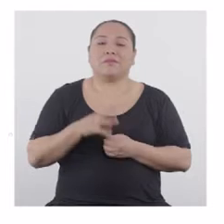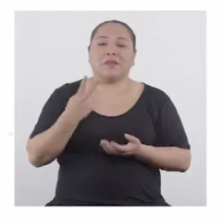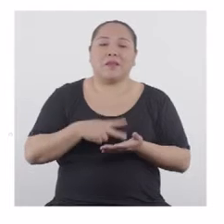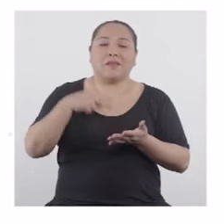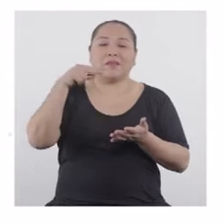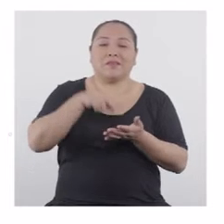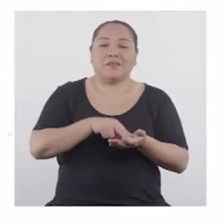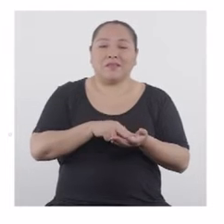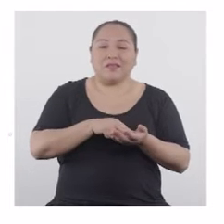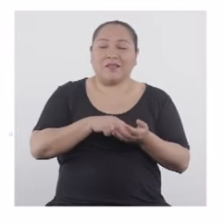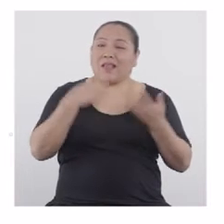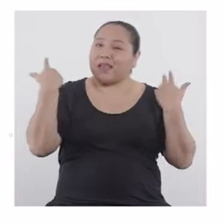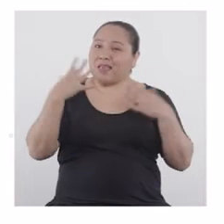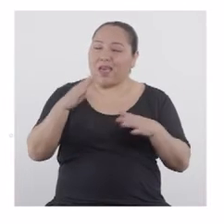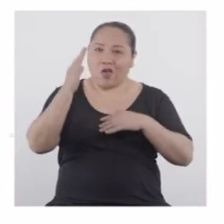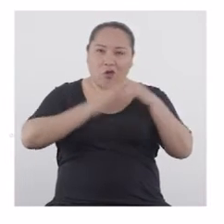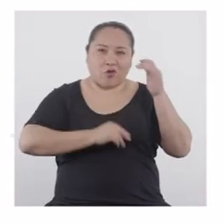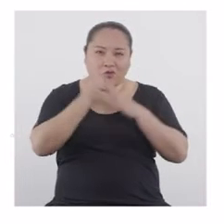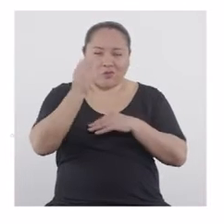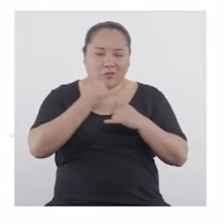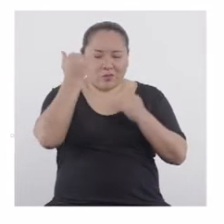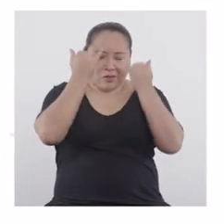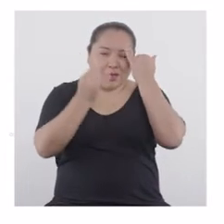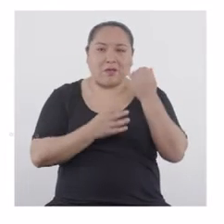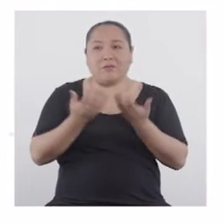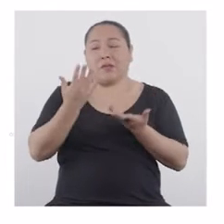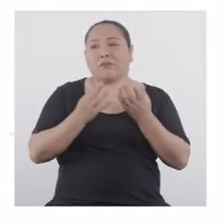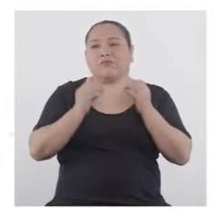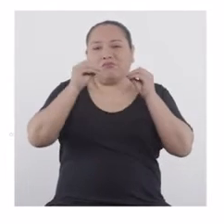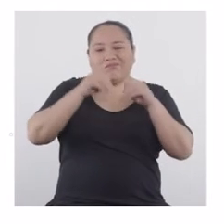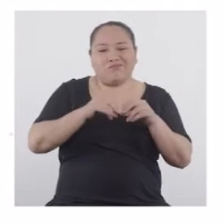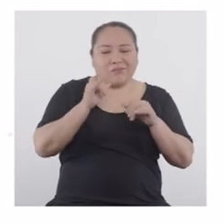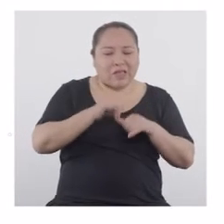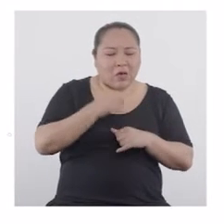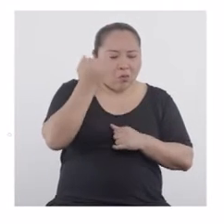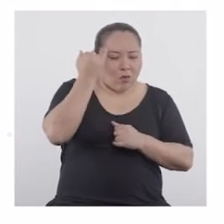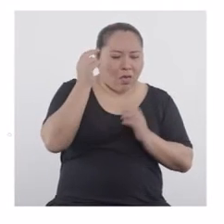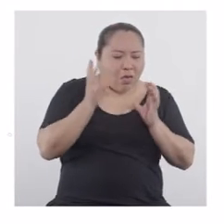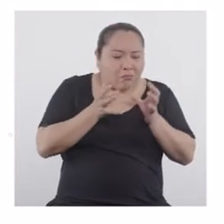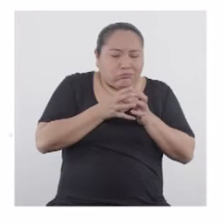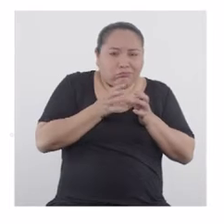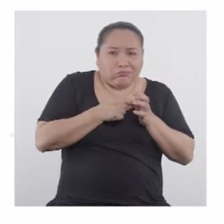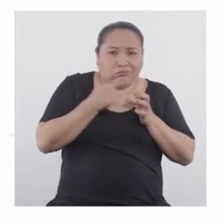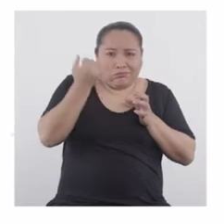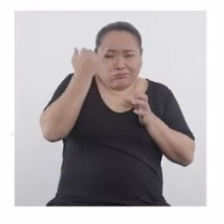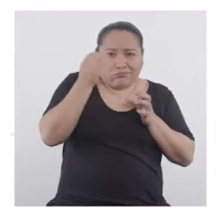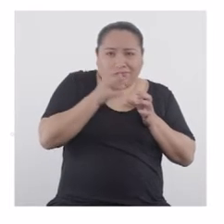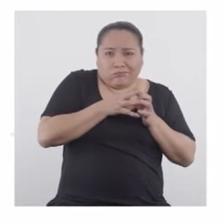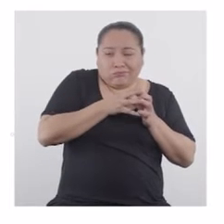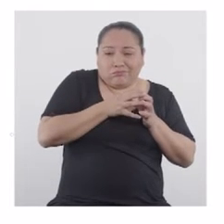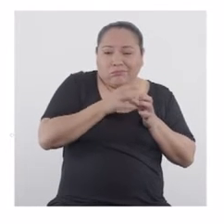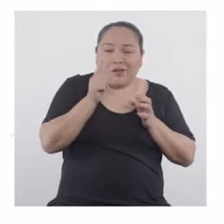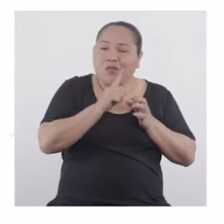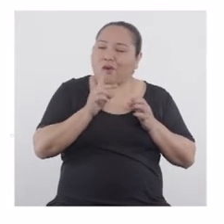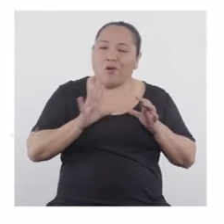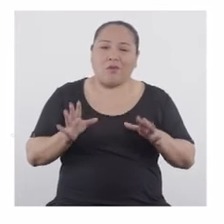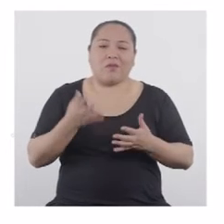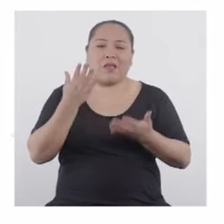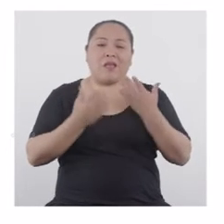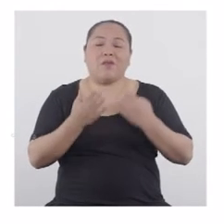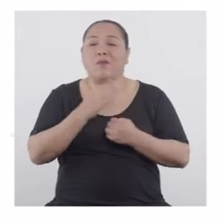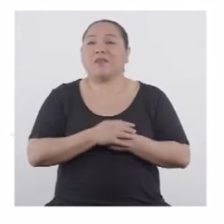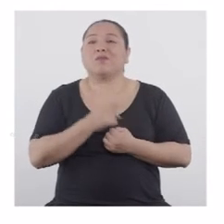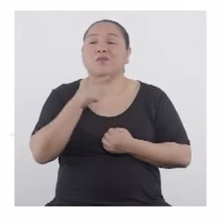y construye el idear. En ocasiones podemos quedarnos enganchados con una determinada parte del brainstorming. Esto